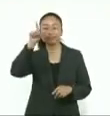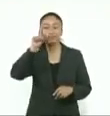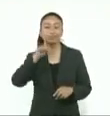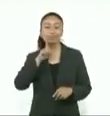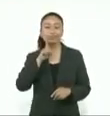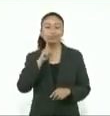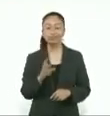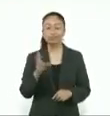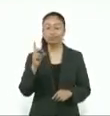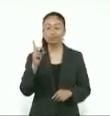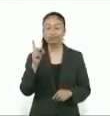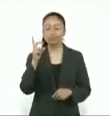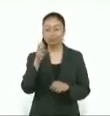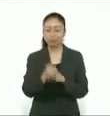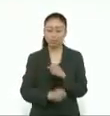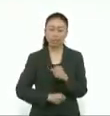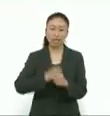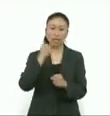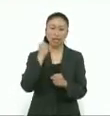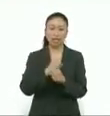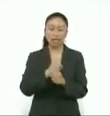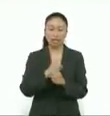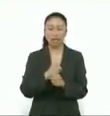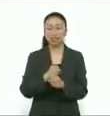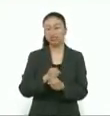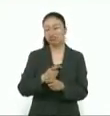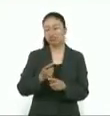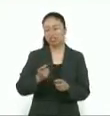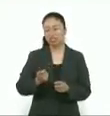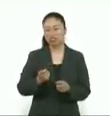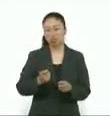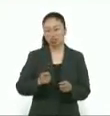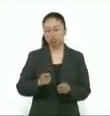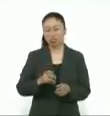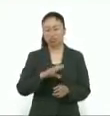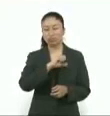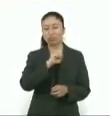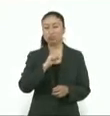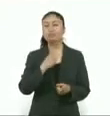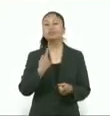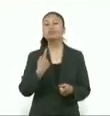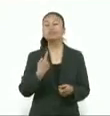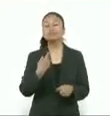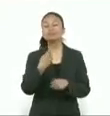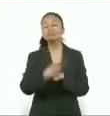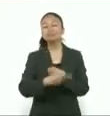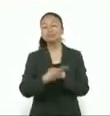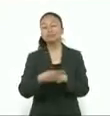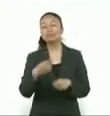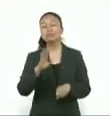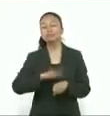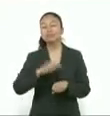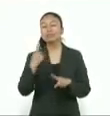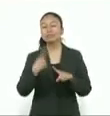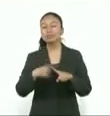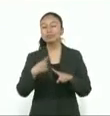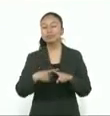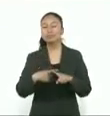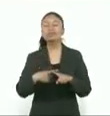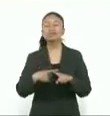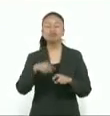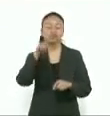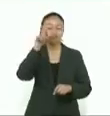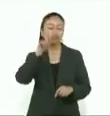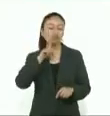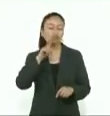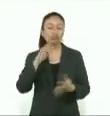de neoliberalismo, ¿a quién dañó principalmente? A las mujeres. ¿A quién se